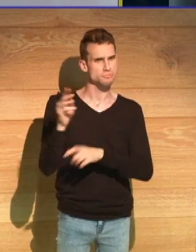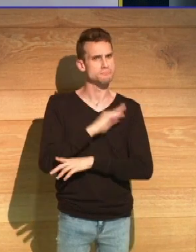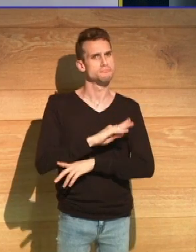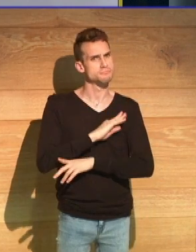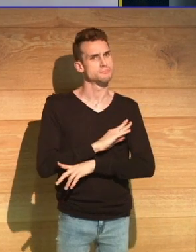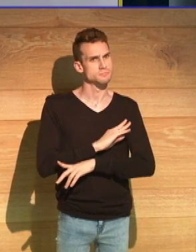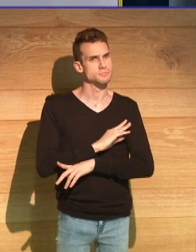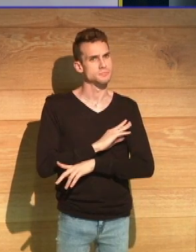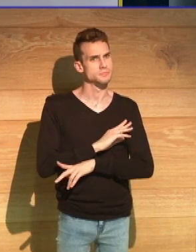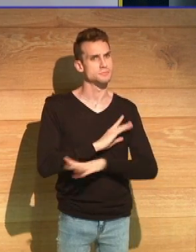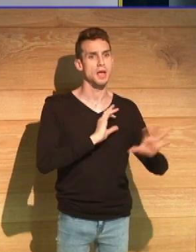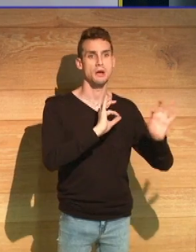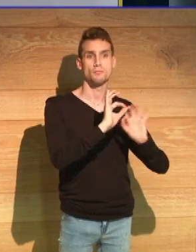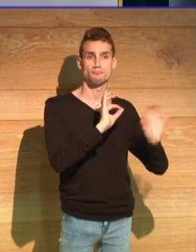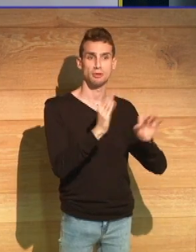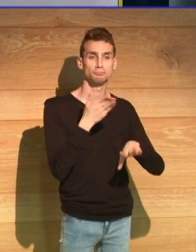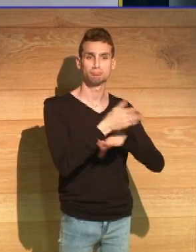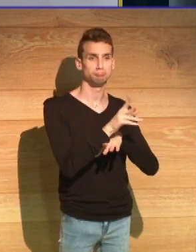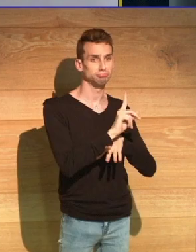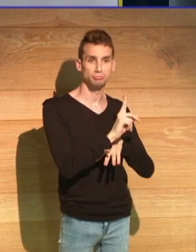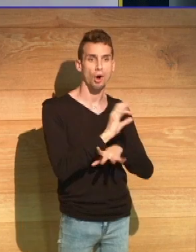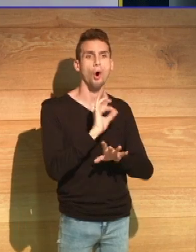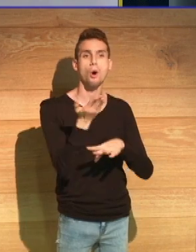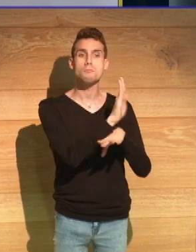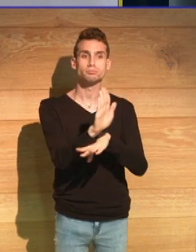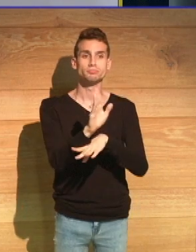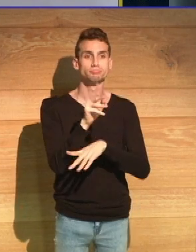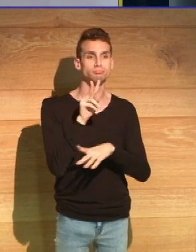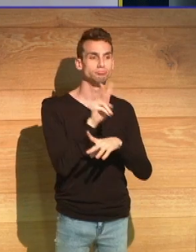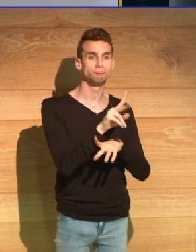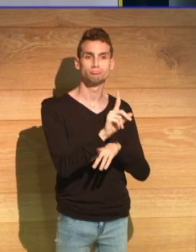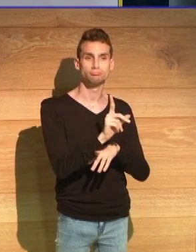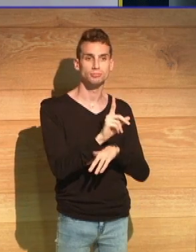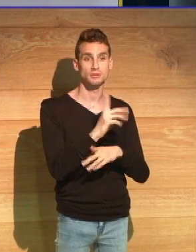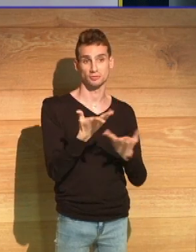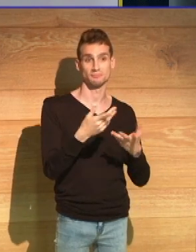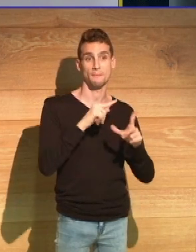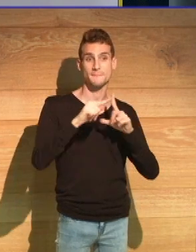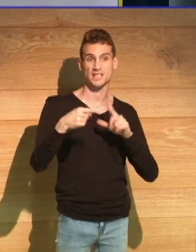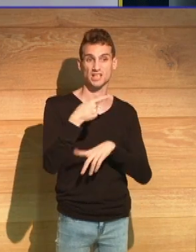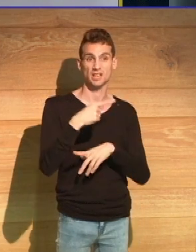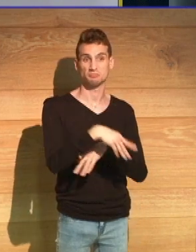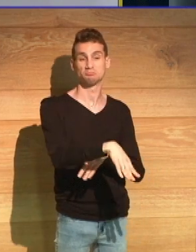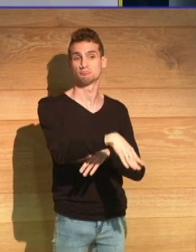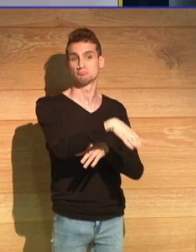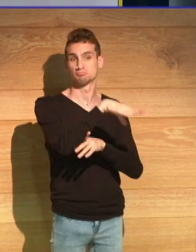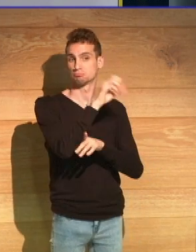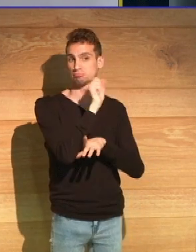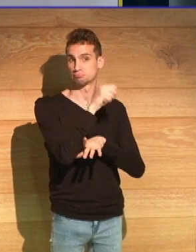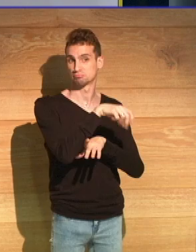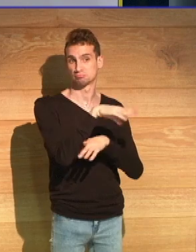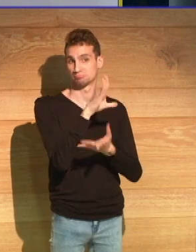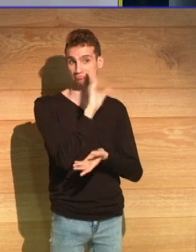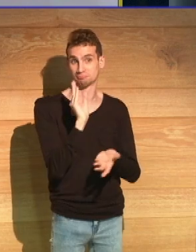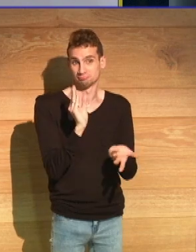acude a ver una obra de teatro o una exposición si no va a recibir mensajes negativos, sin embargo, son importantísimas